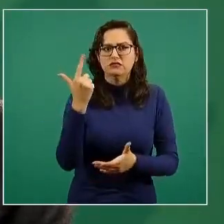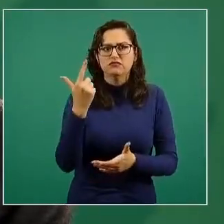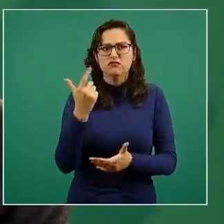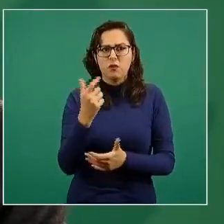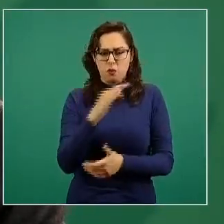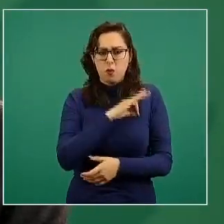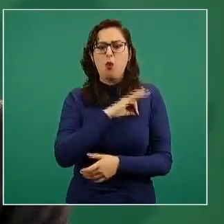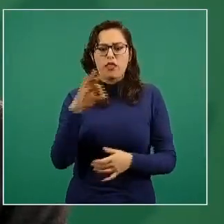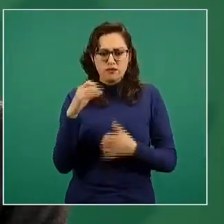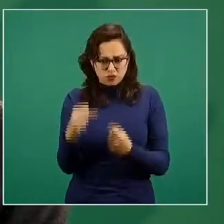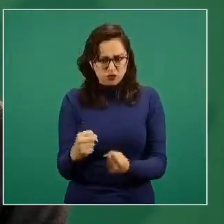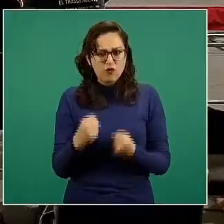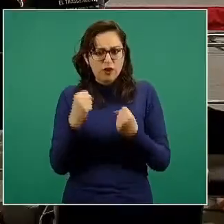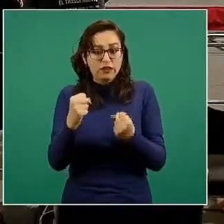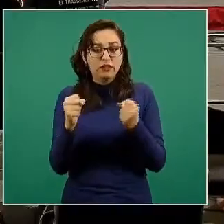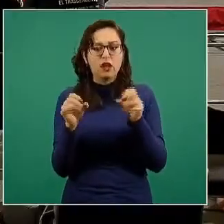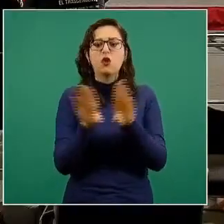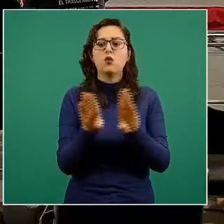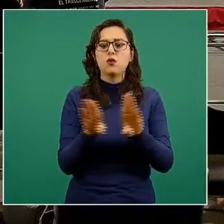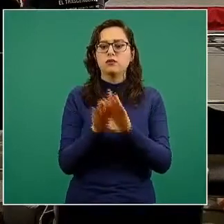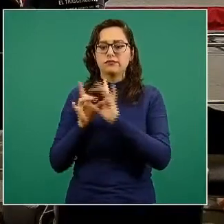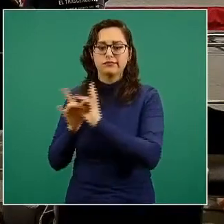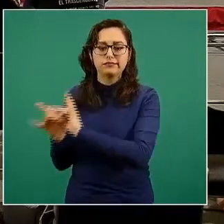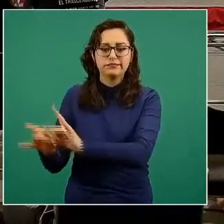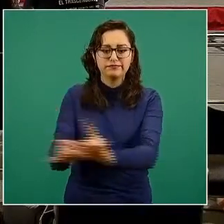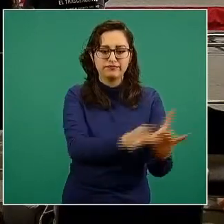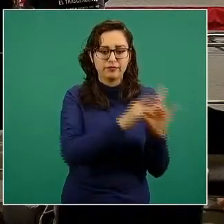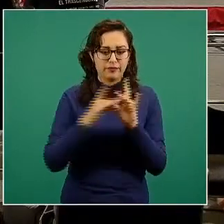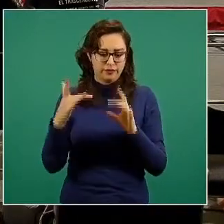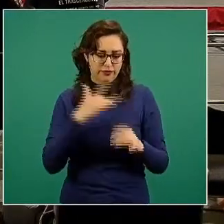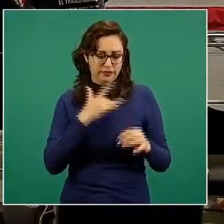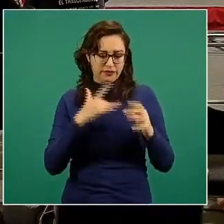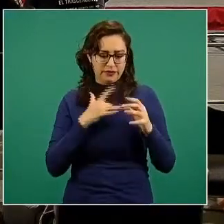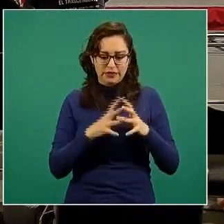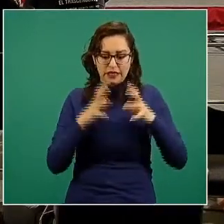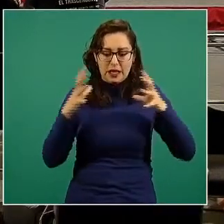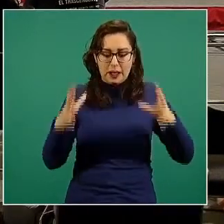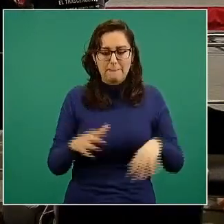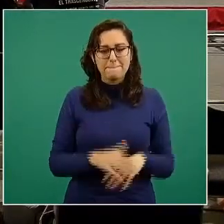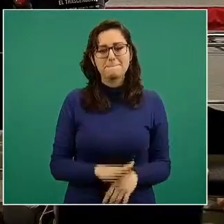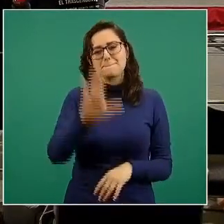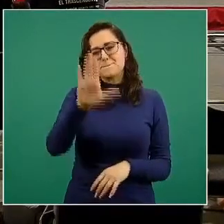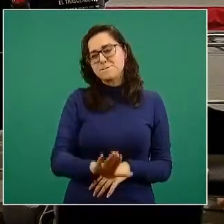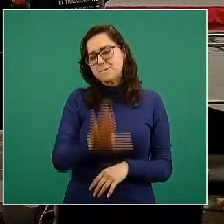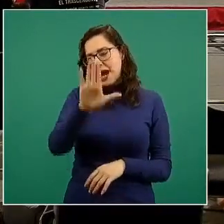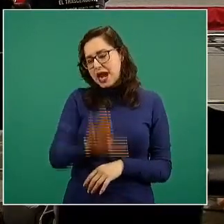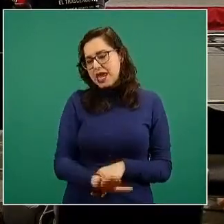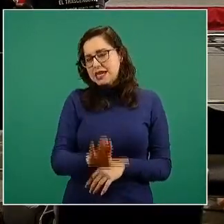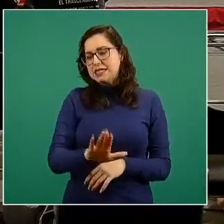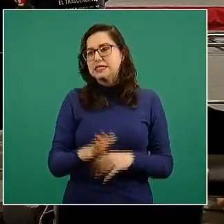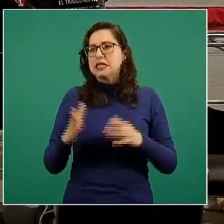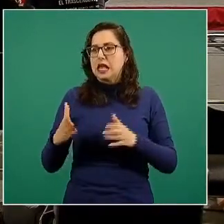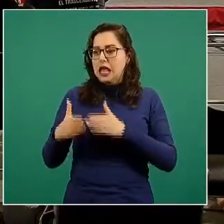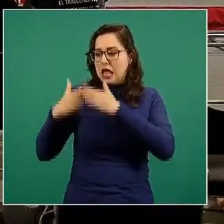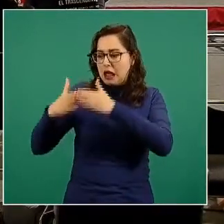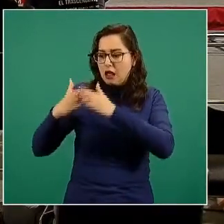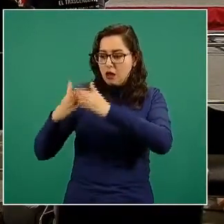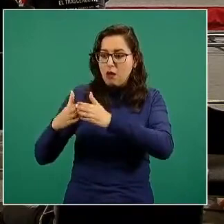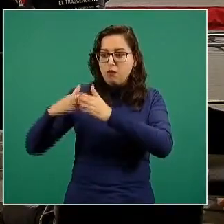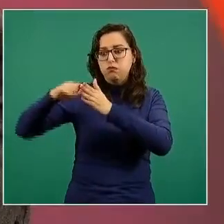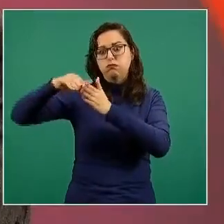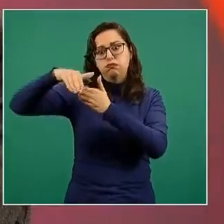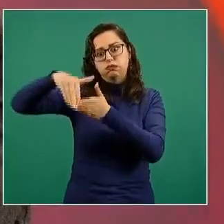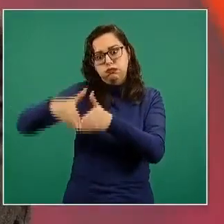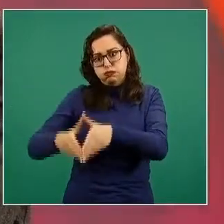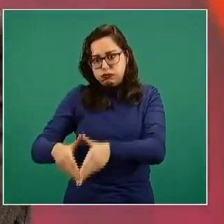generosos unos con otros. Es como en un naufragio, ¿sí? O en un incendio o en un